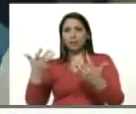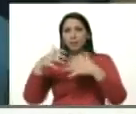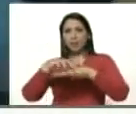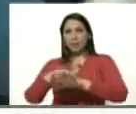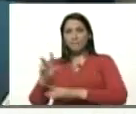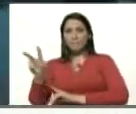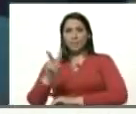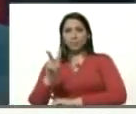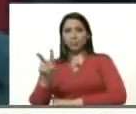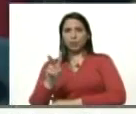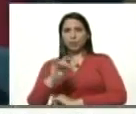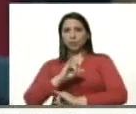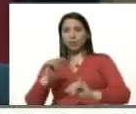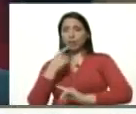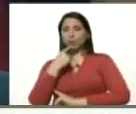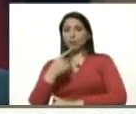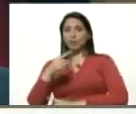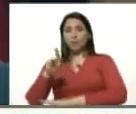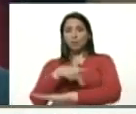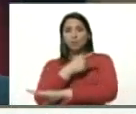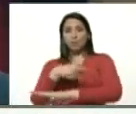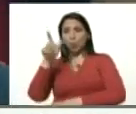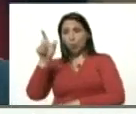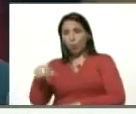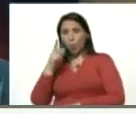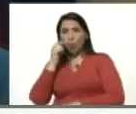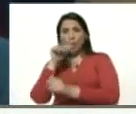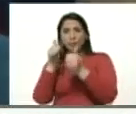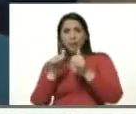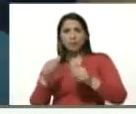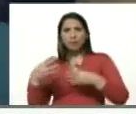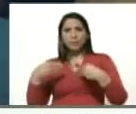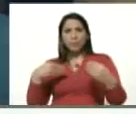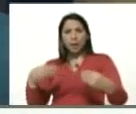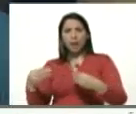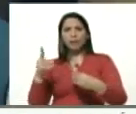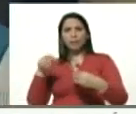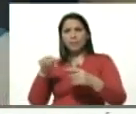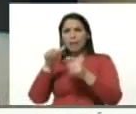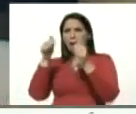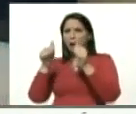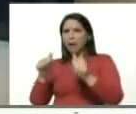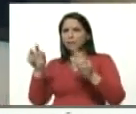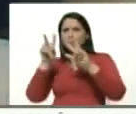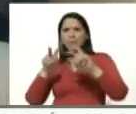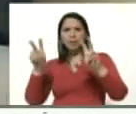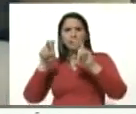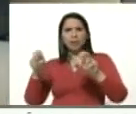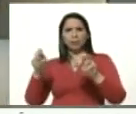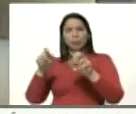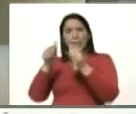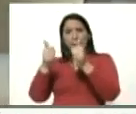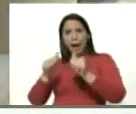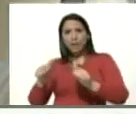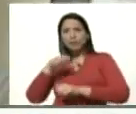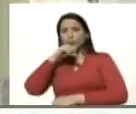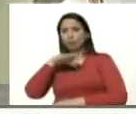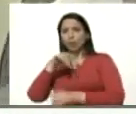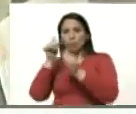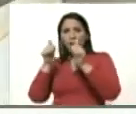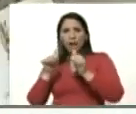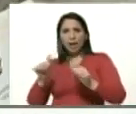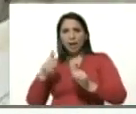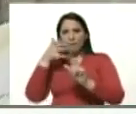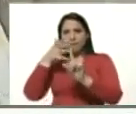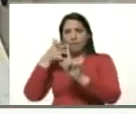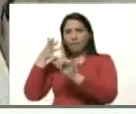venezolano! Ya lo decía, poeta, artista plástico, crítico de arte, investigador del arte, historiador del arte,